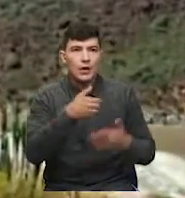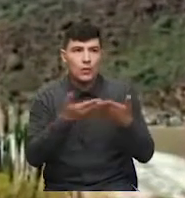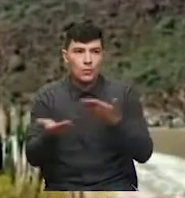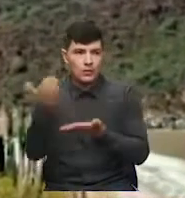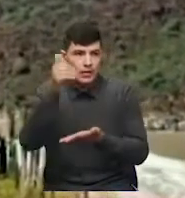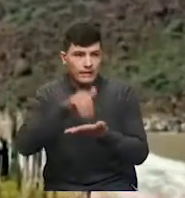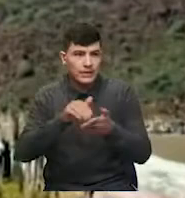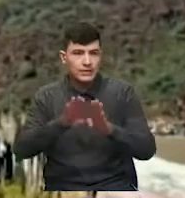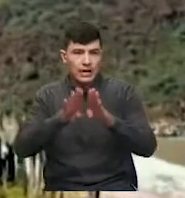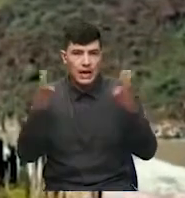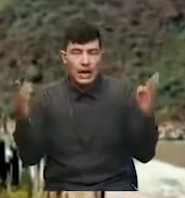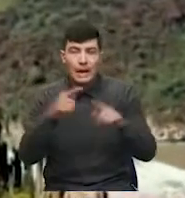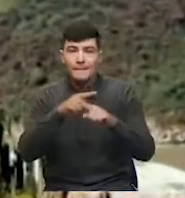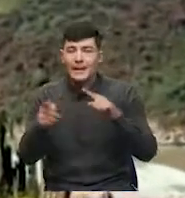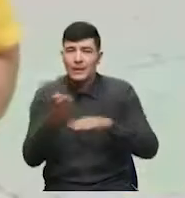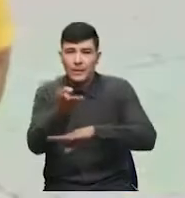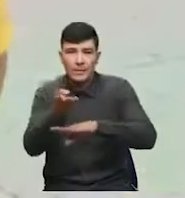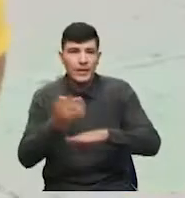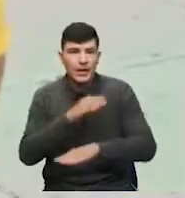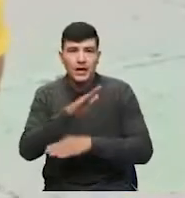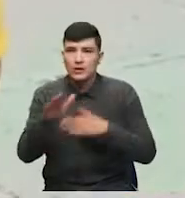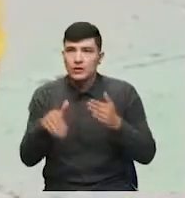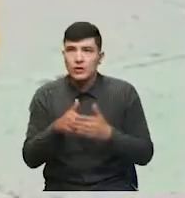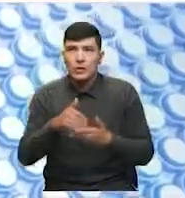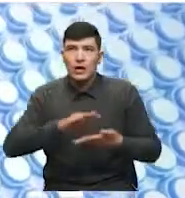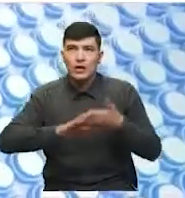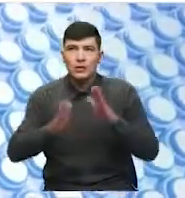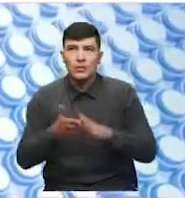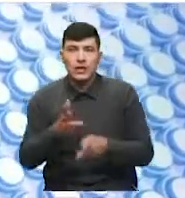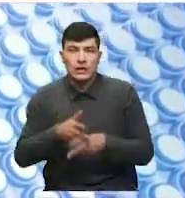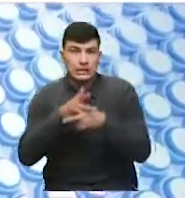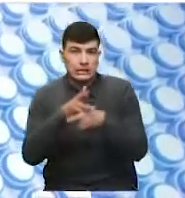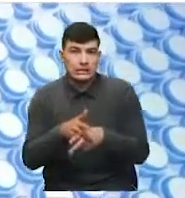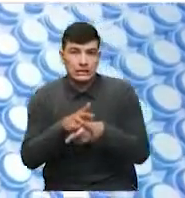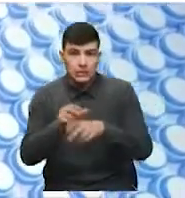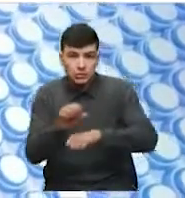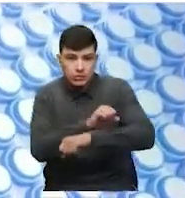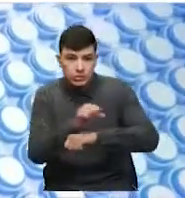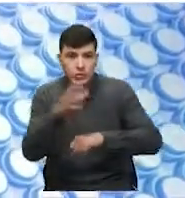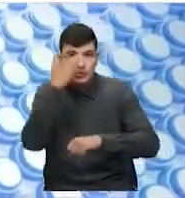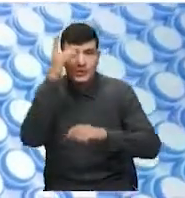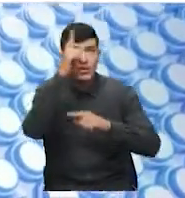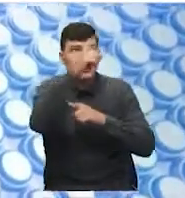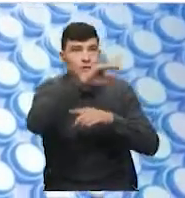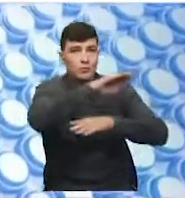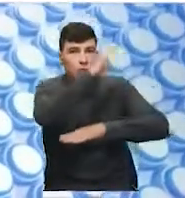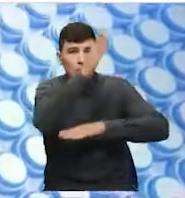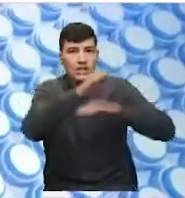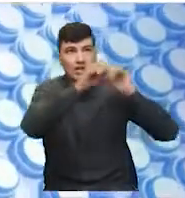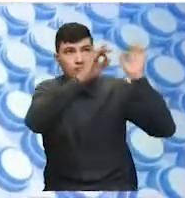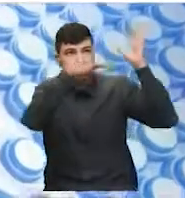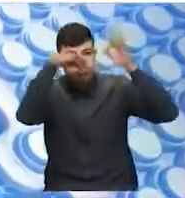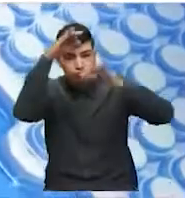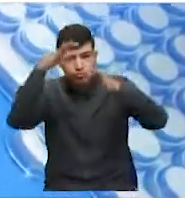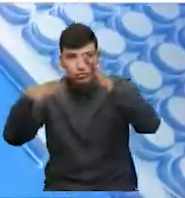pide a la comunidad transitar con precaución debido al desprendimiento continuo de rocas. Es la información que se